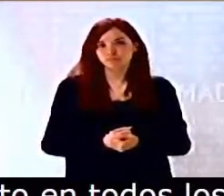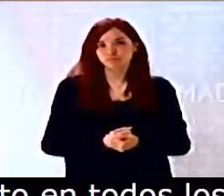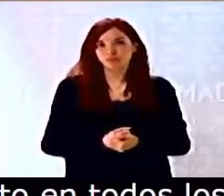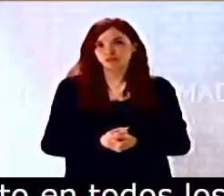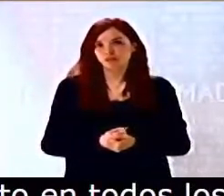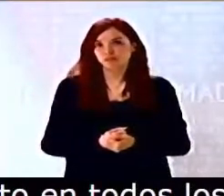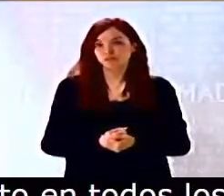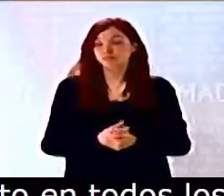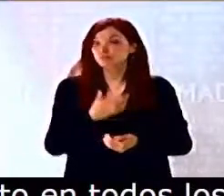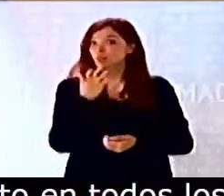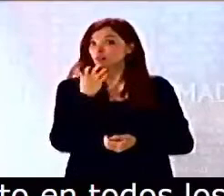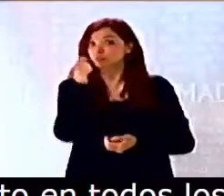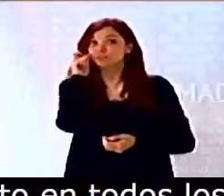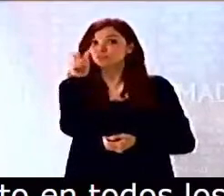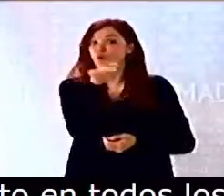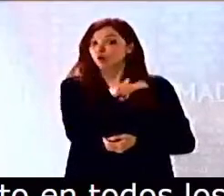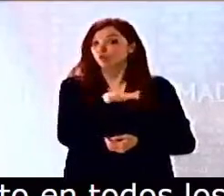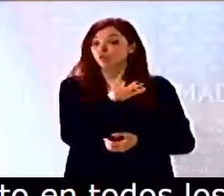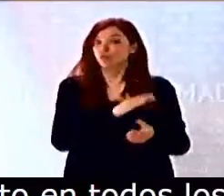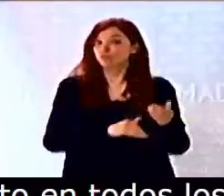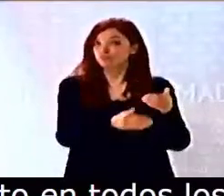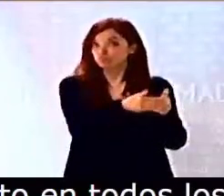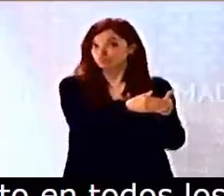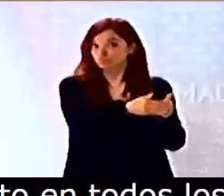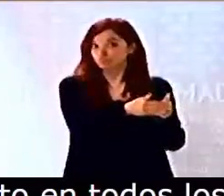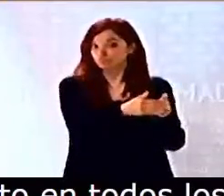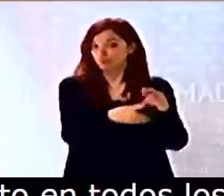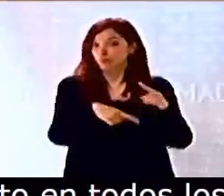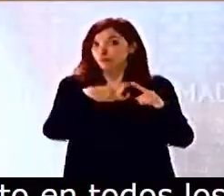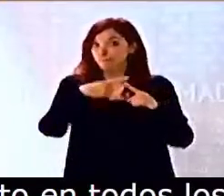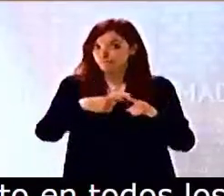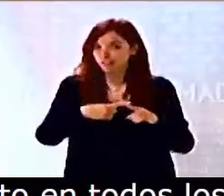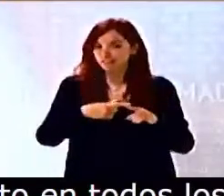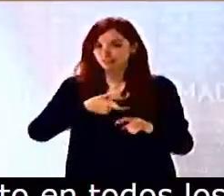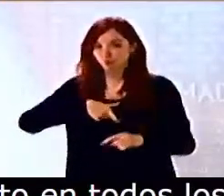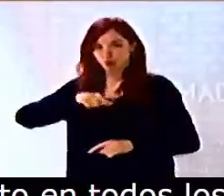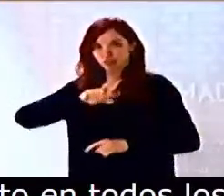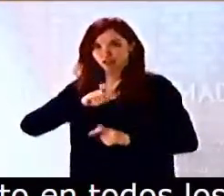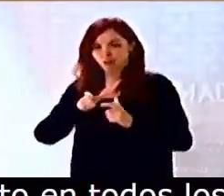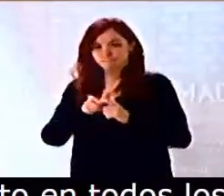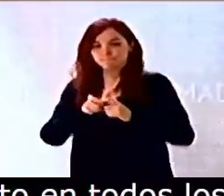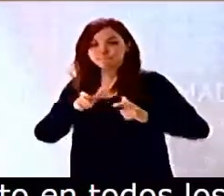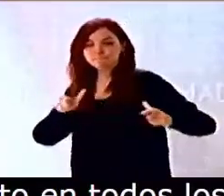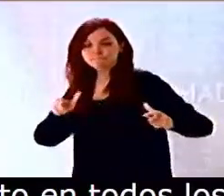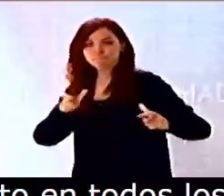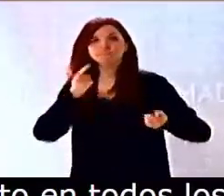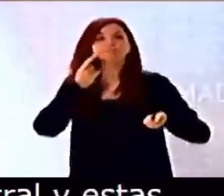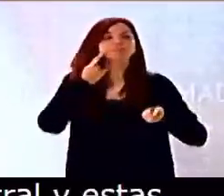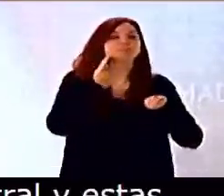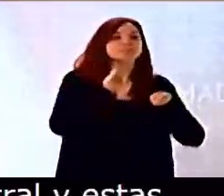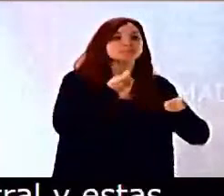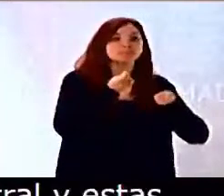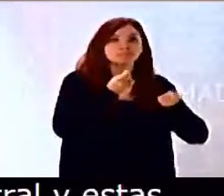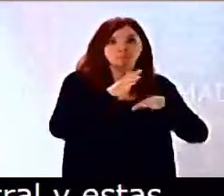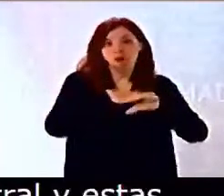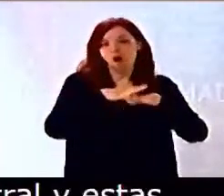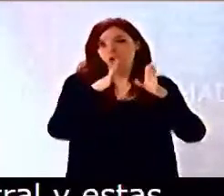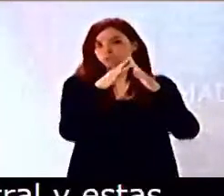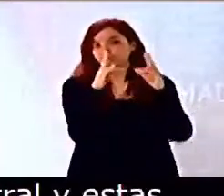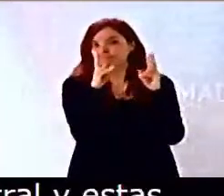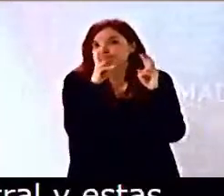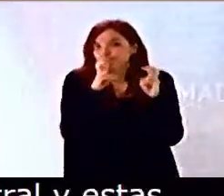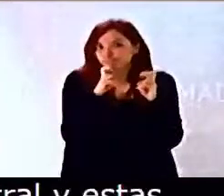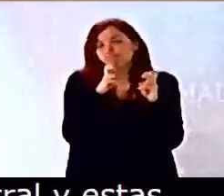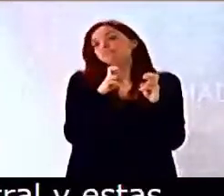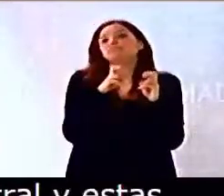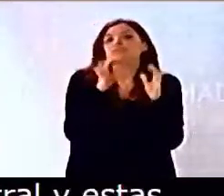Si con el cierre perimetral y esta medida de intensificación del aislamiento perimetral y del aislamiento